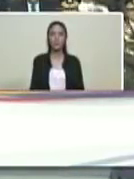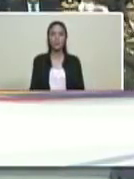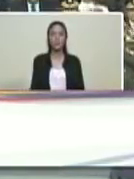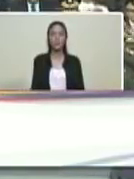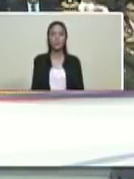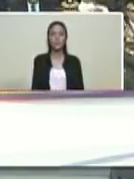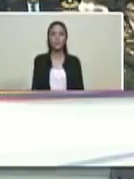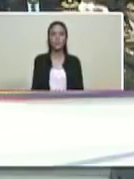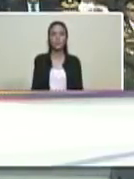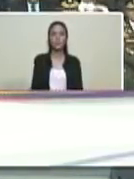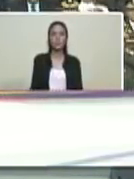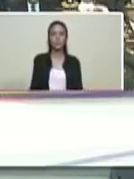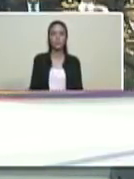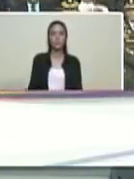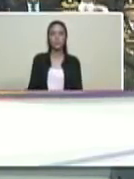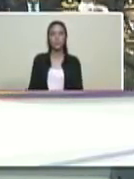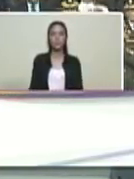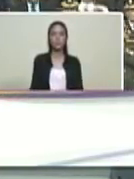en la naturaleza